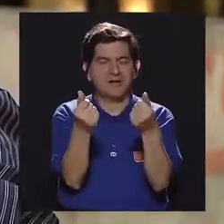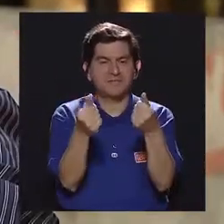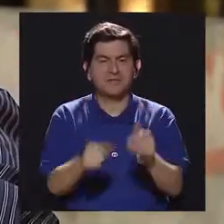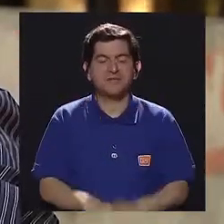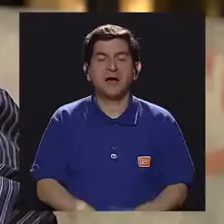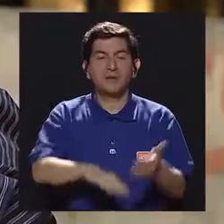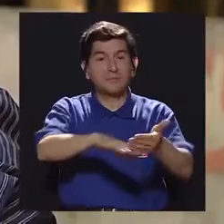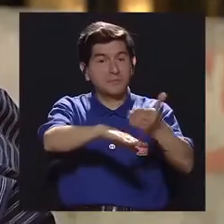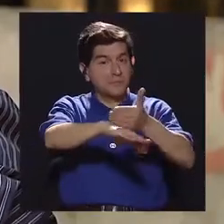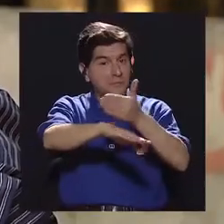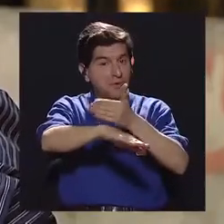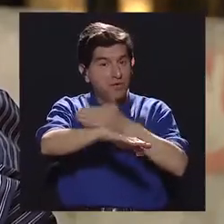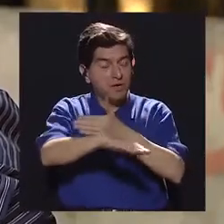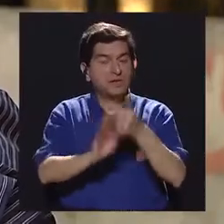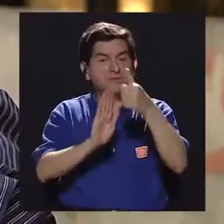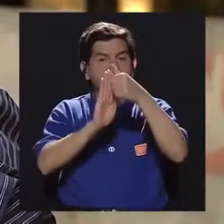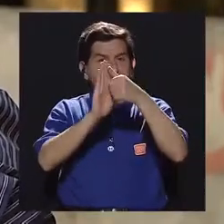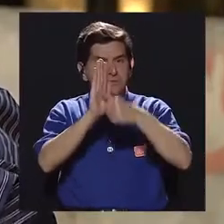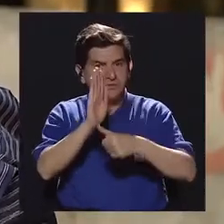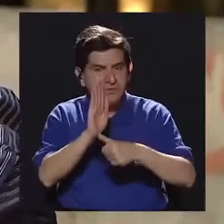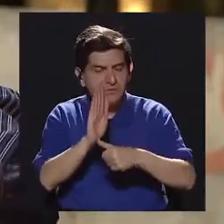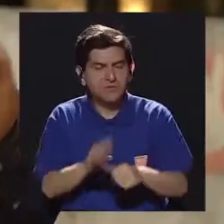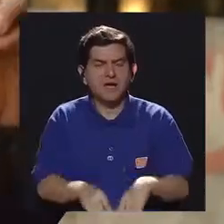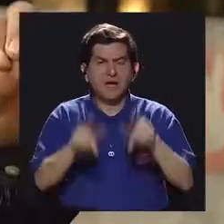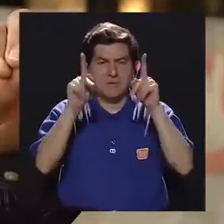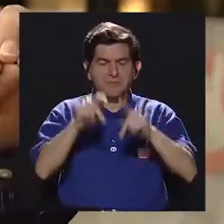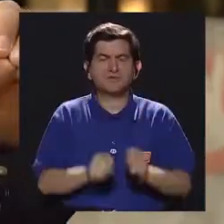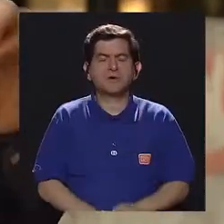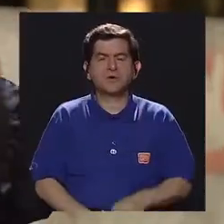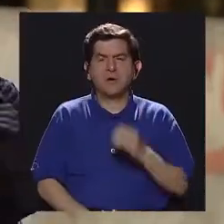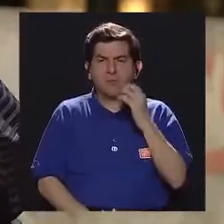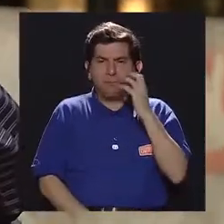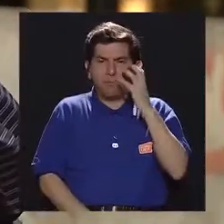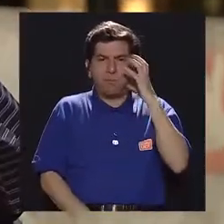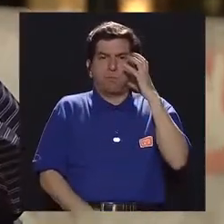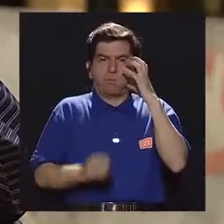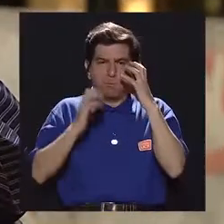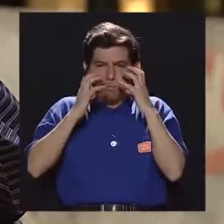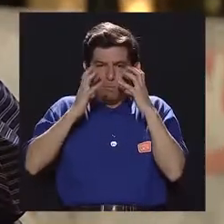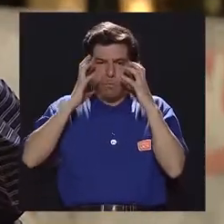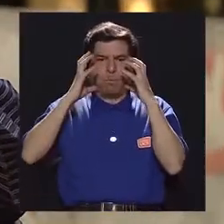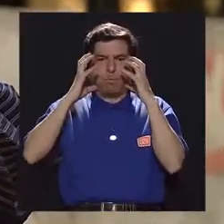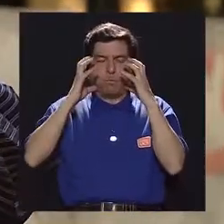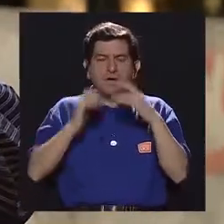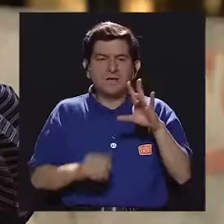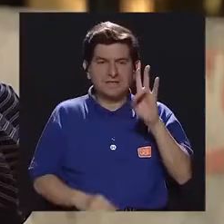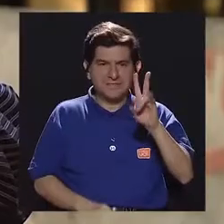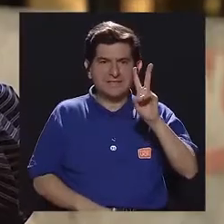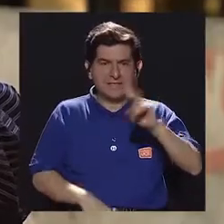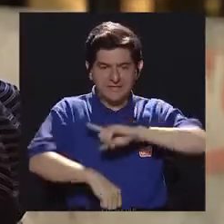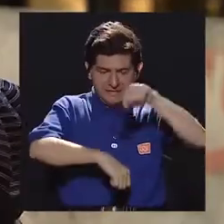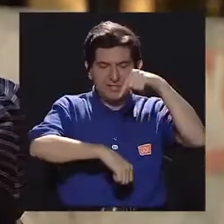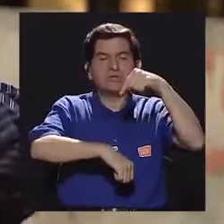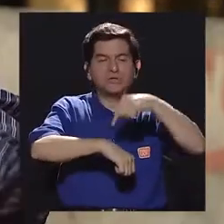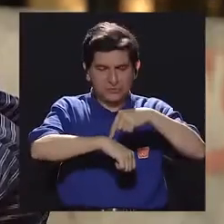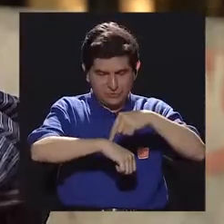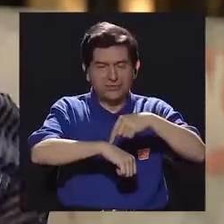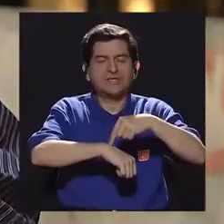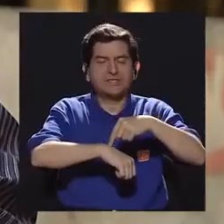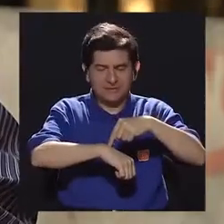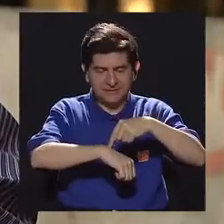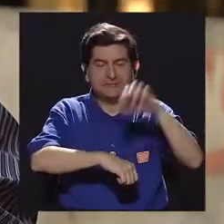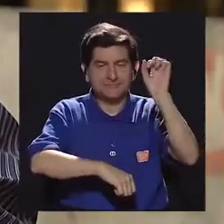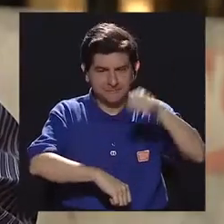rápida. La recuperación de la cirugía, el paciente va a sufrir un inflamatorio agudo, que son 72 horas, se va a inflamar